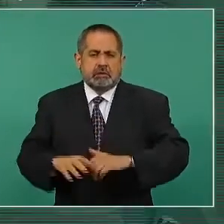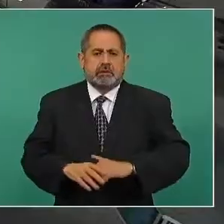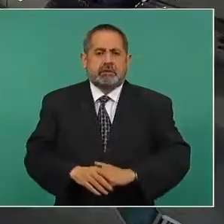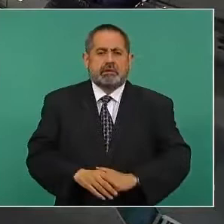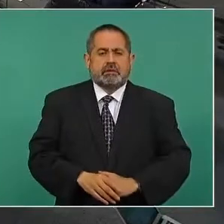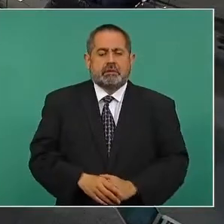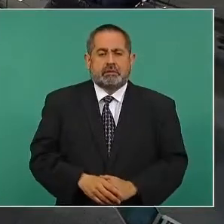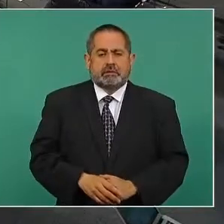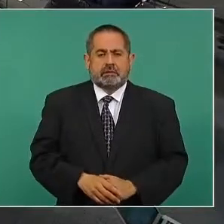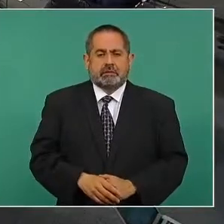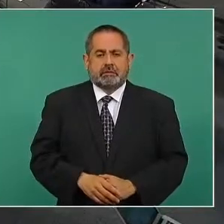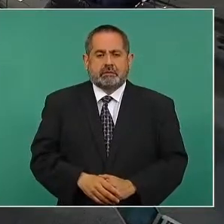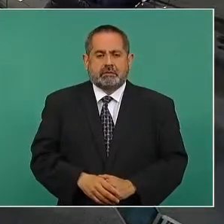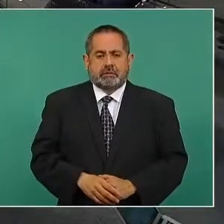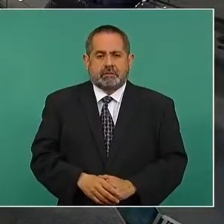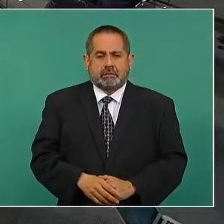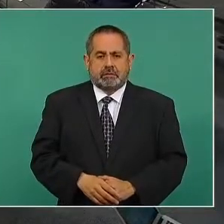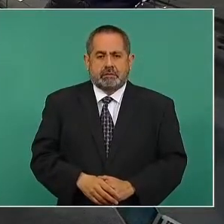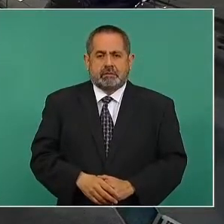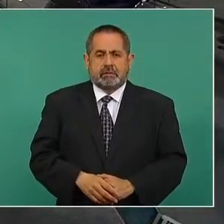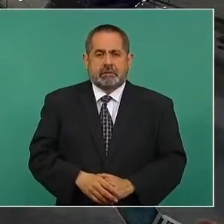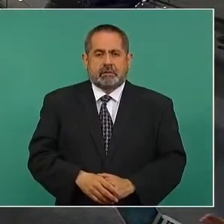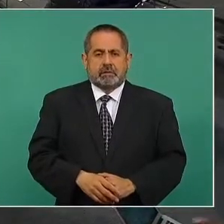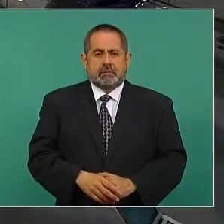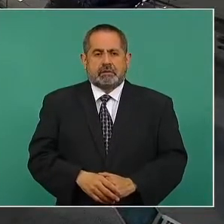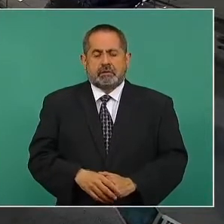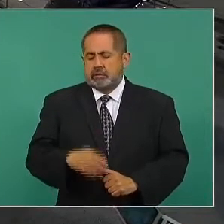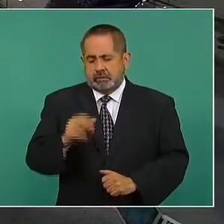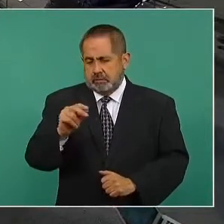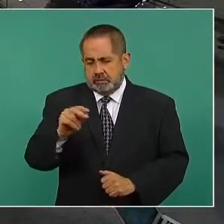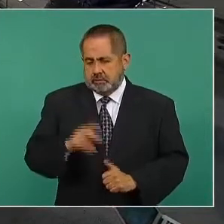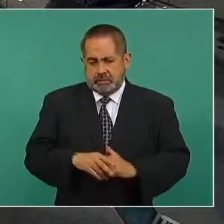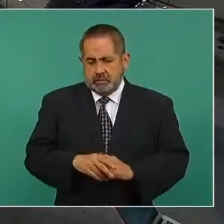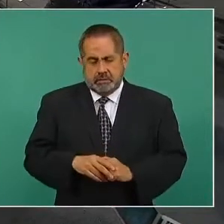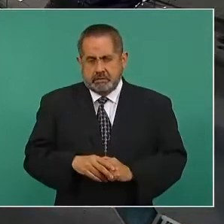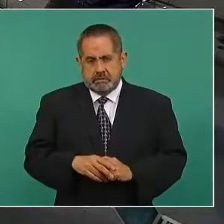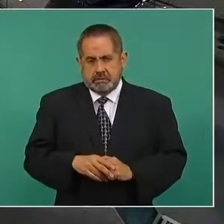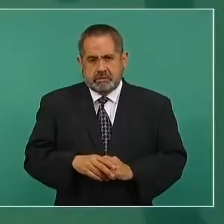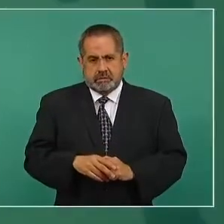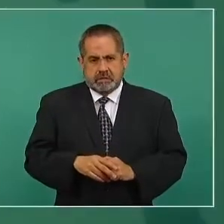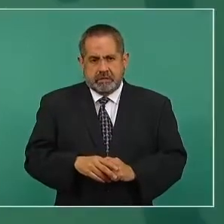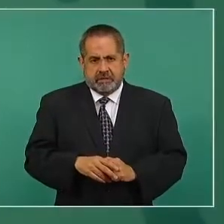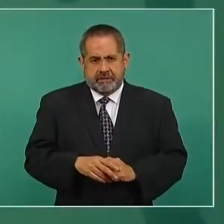¿Dónde se va a quedar? ¿En alguna instalación oficial del No, en